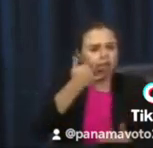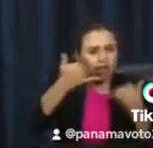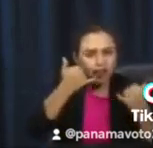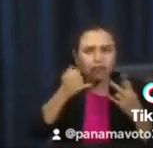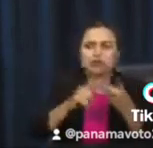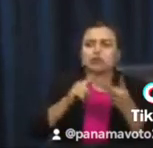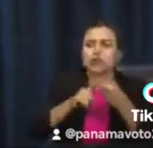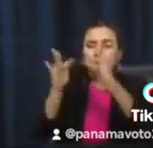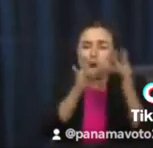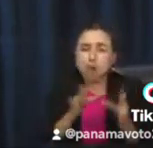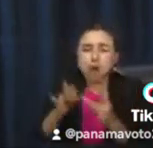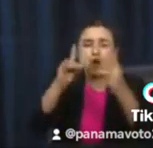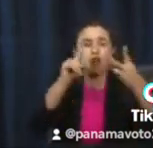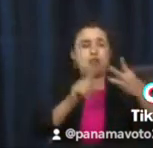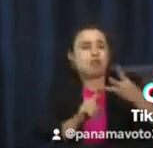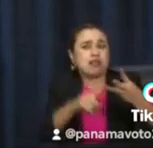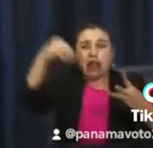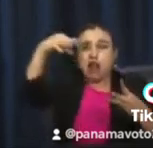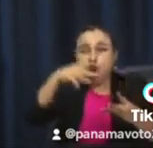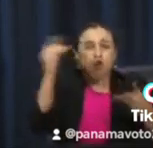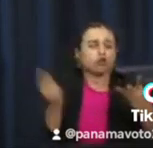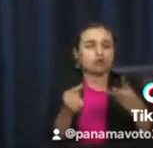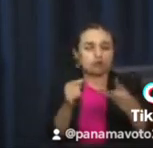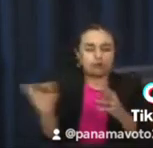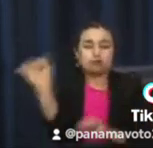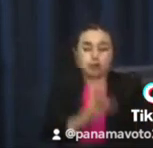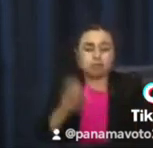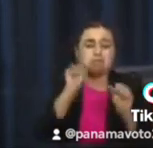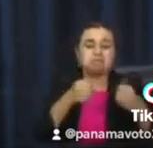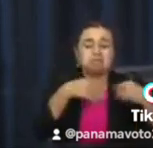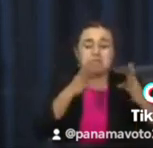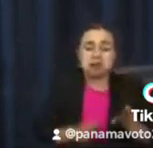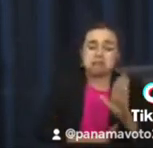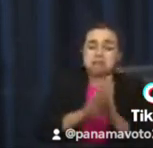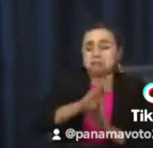eléctrico, dándole dignidad y bienestar social al pueblo panameño.